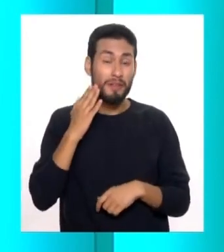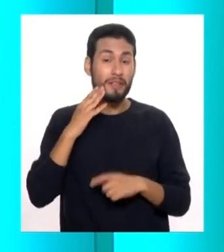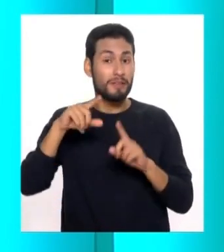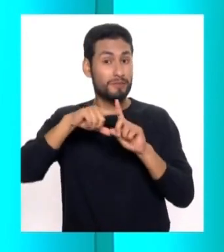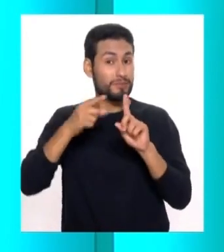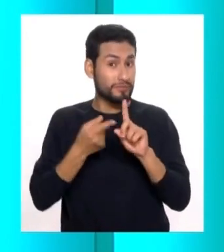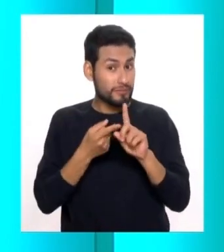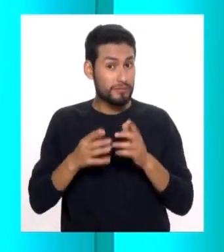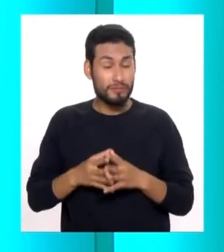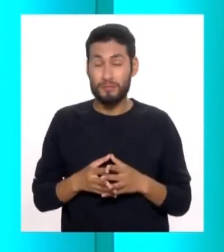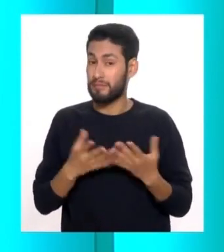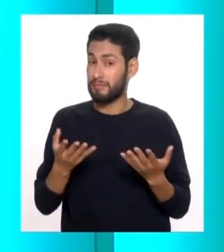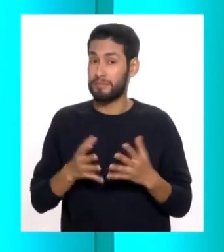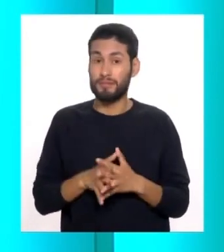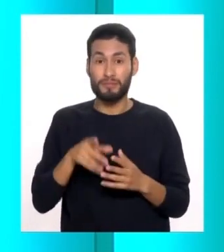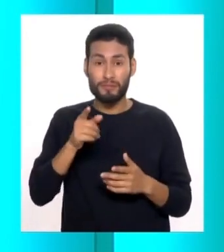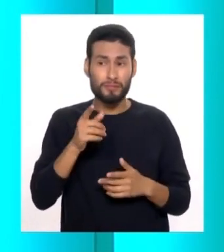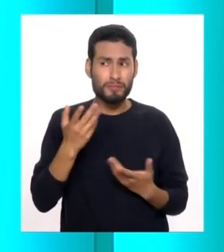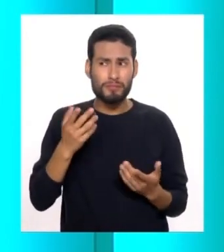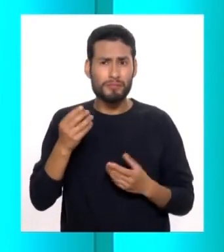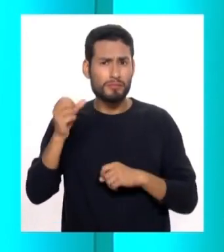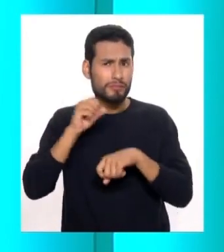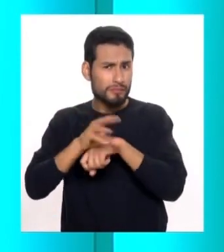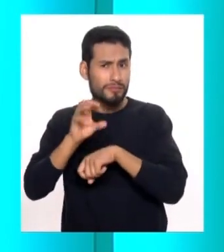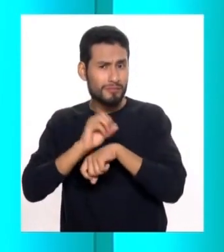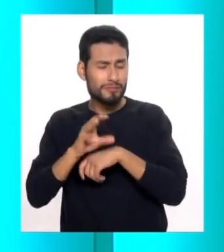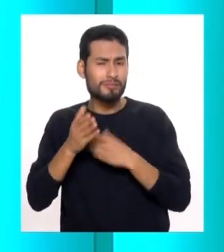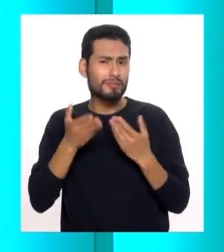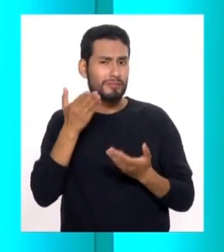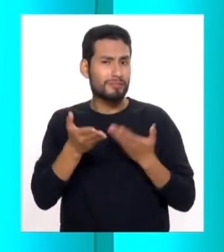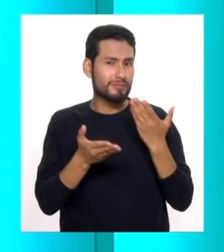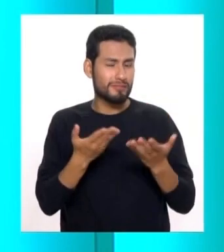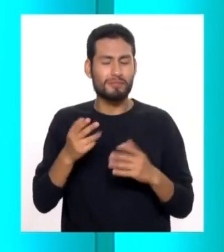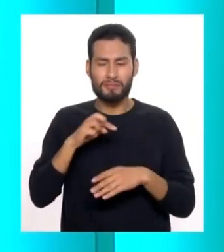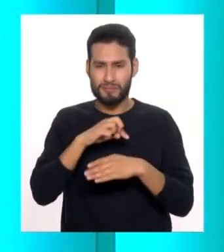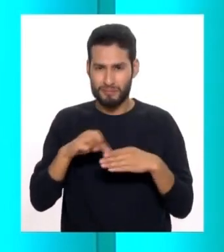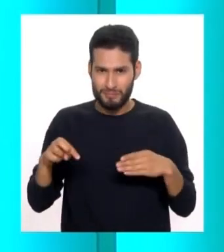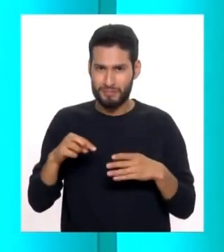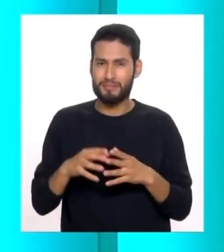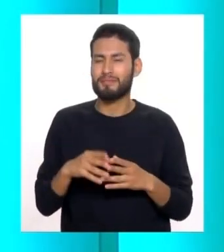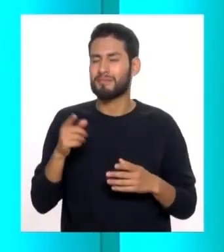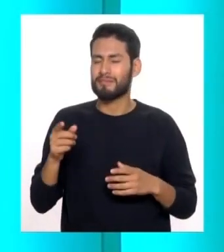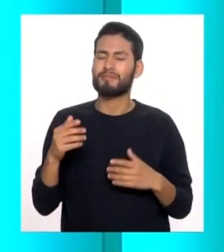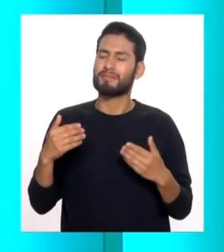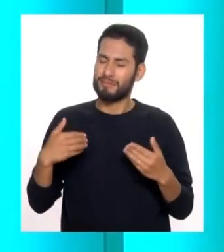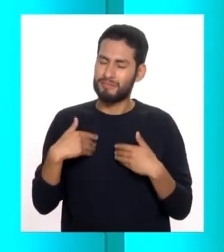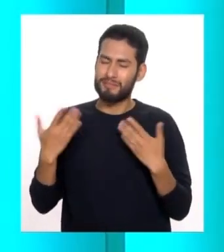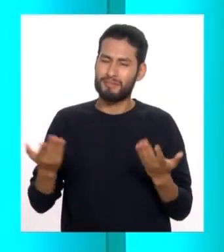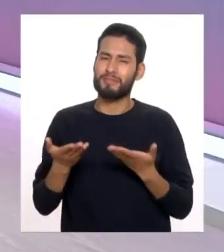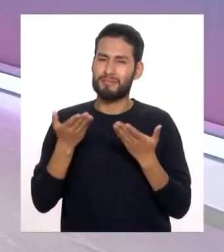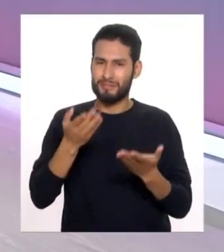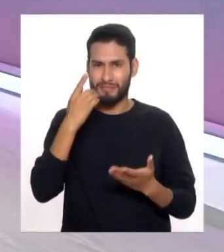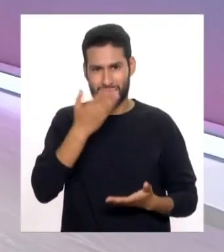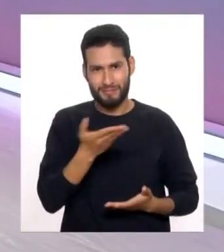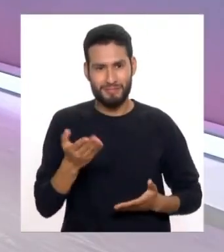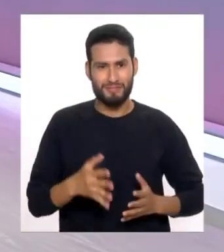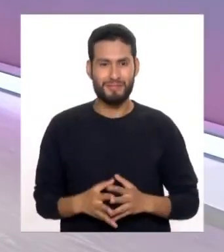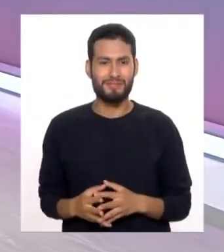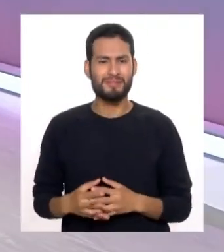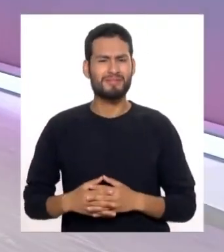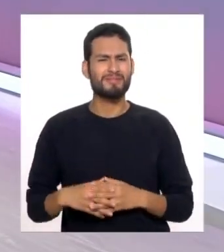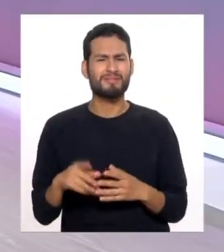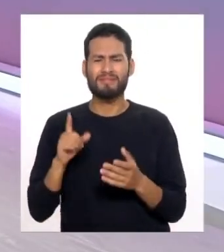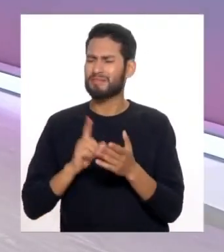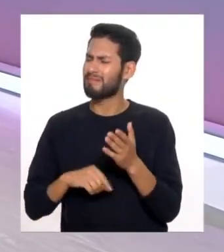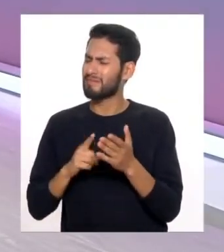gestando, a las cuales escucharán ciertos consejos y alternativas que un profesional de primera tendrá aquí para todos ustedes. ¿Y en qué